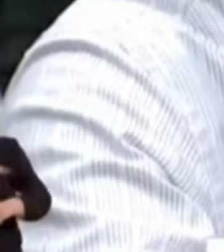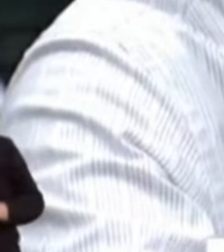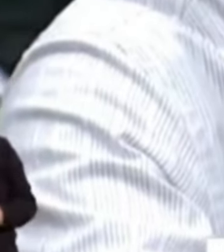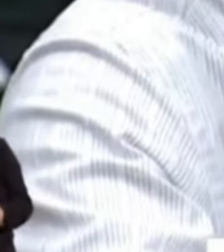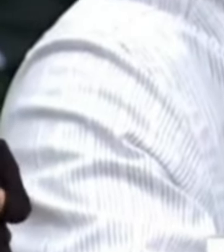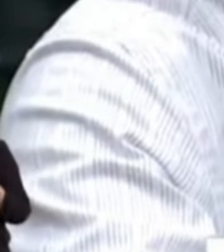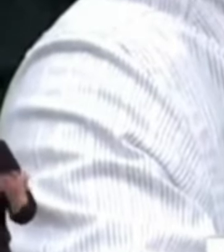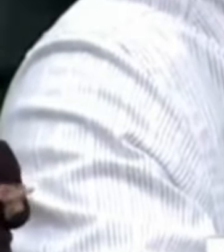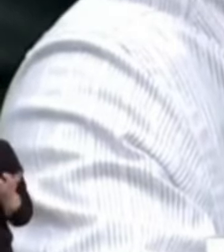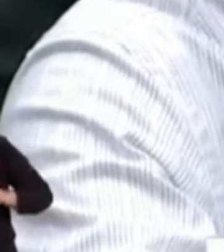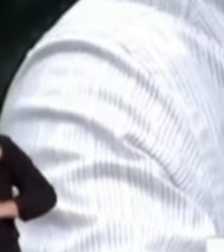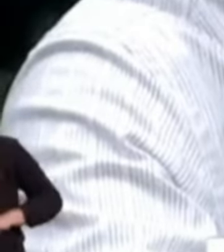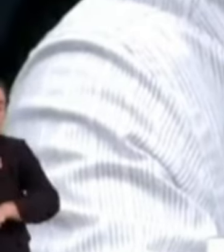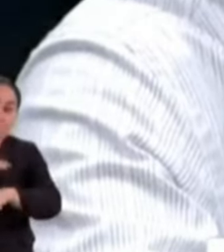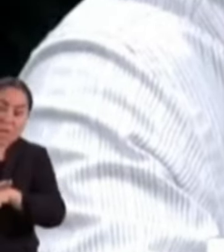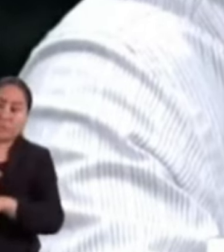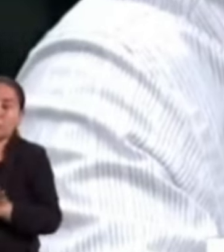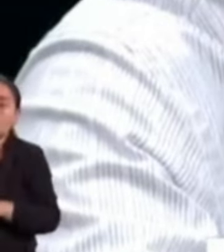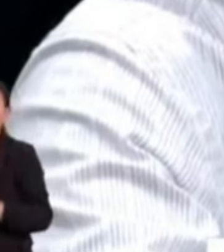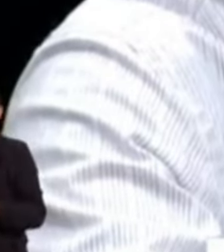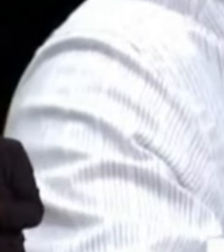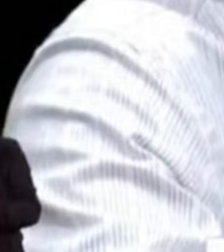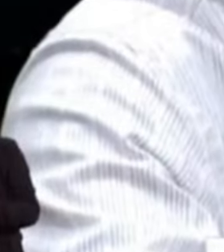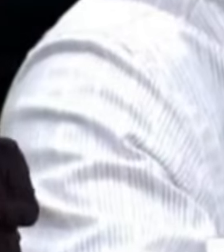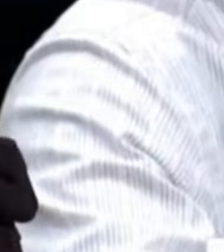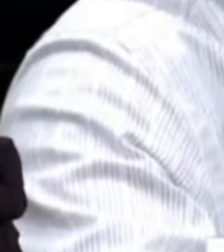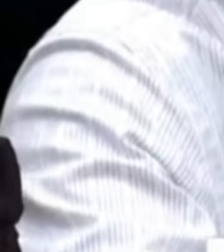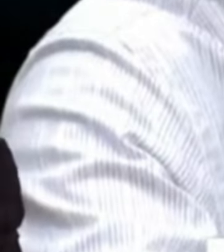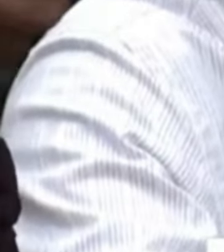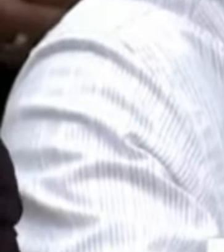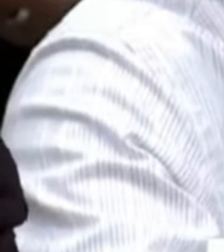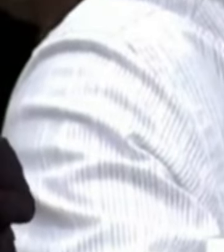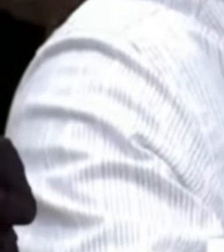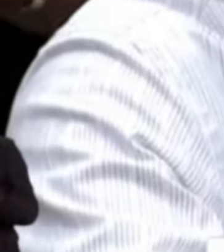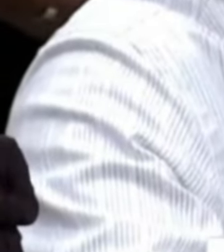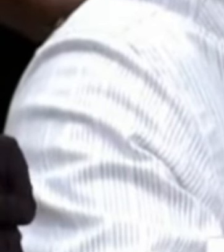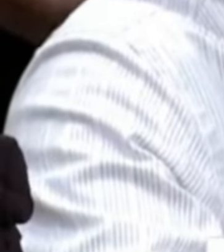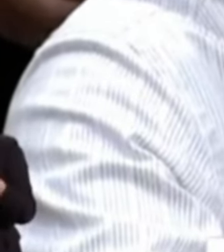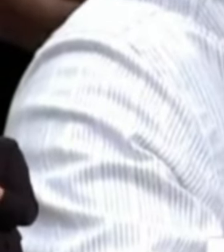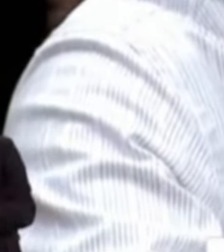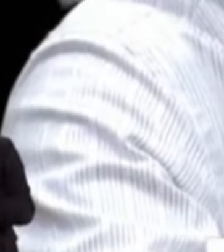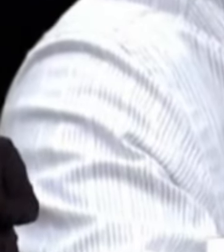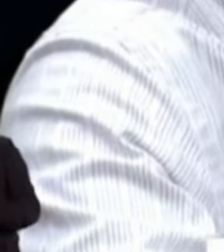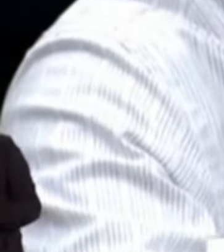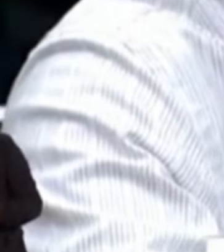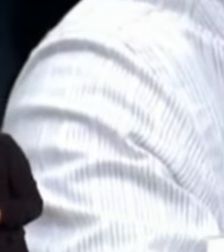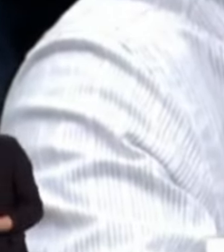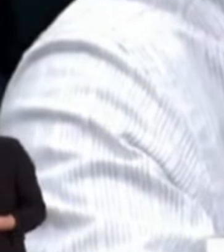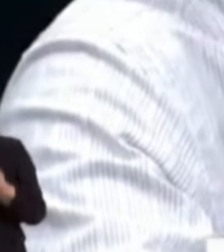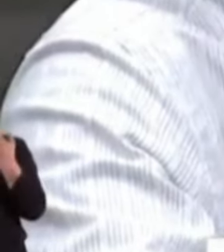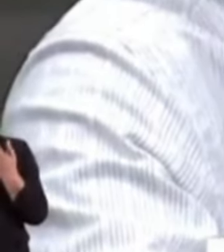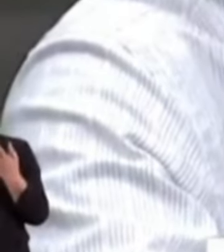de la administración, carrera judicial y control interno del Poder Judicial, así como determinar el número y división